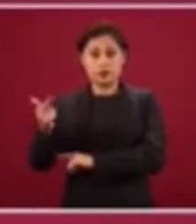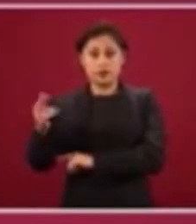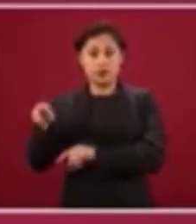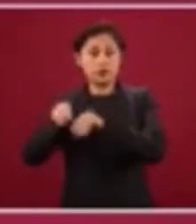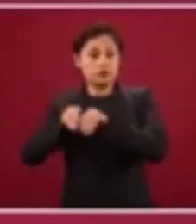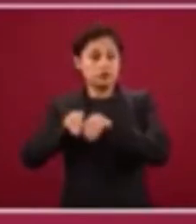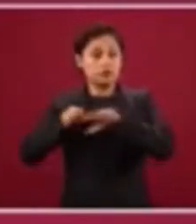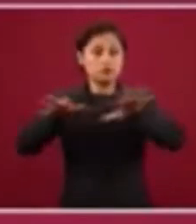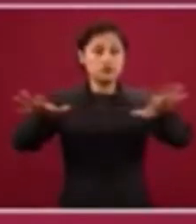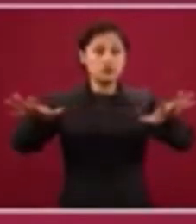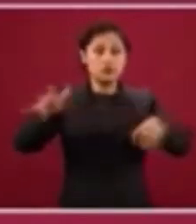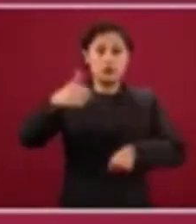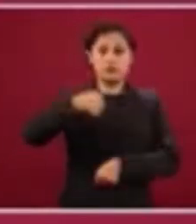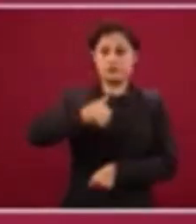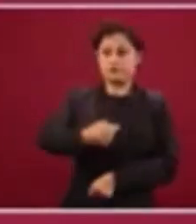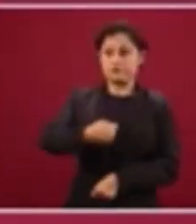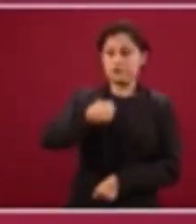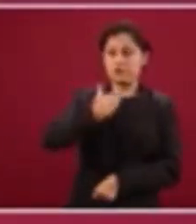fiscalía.